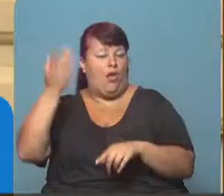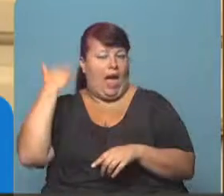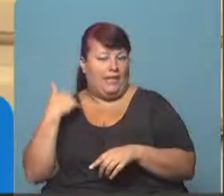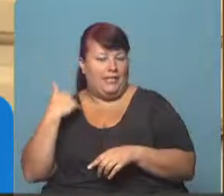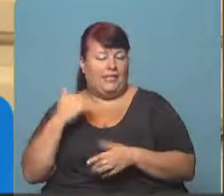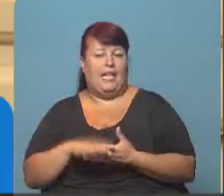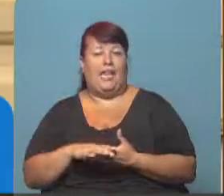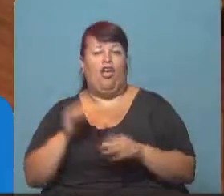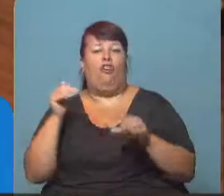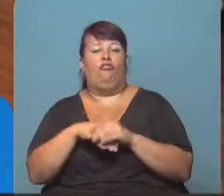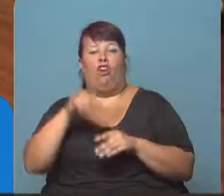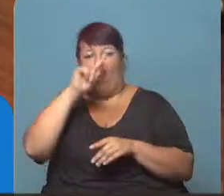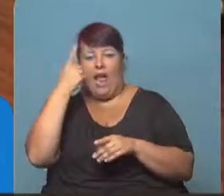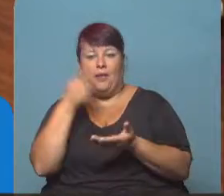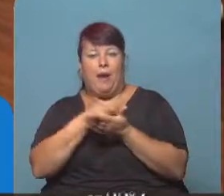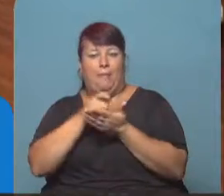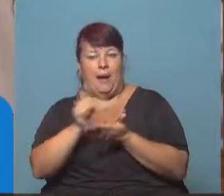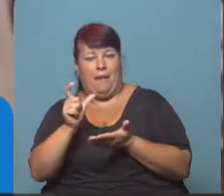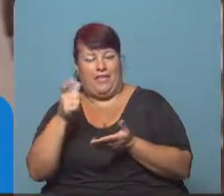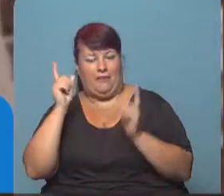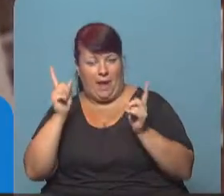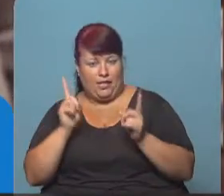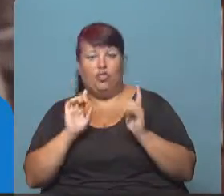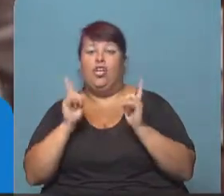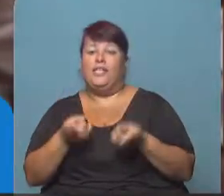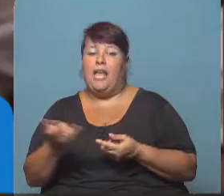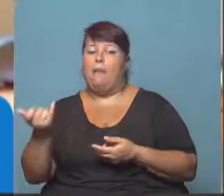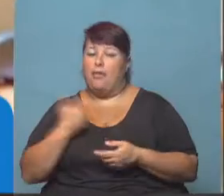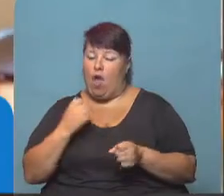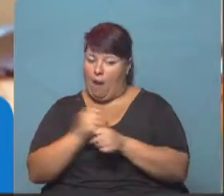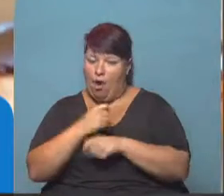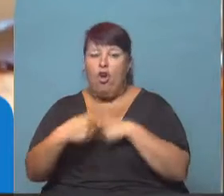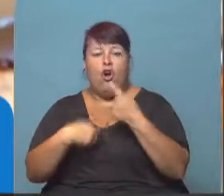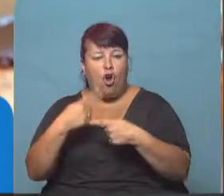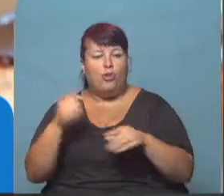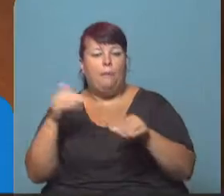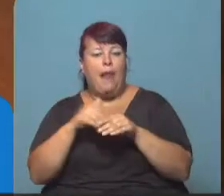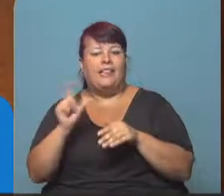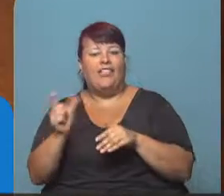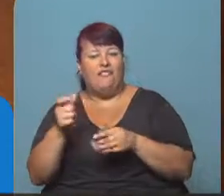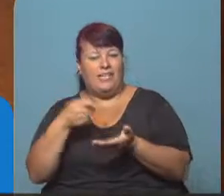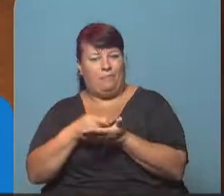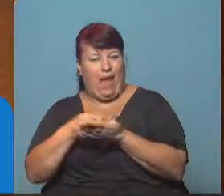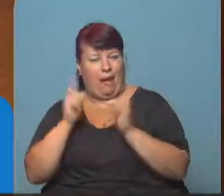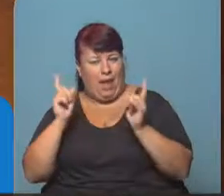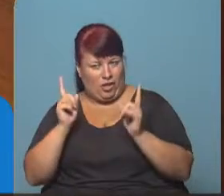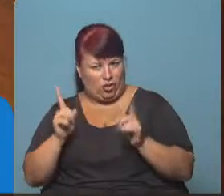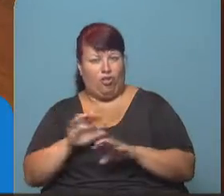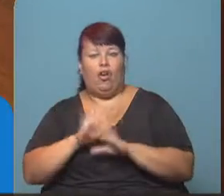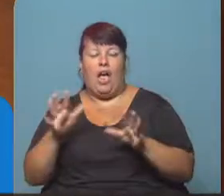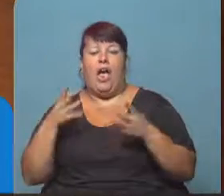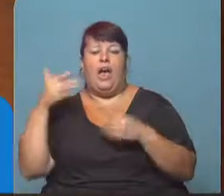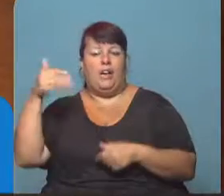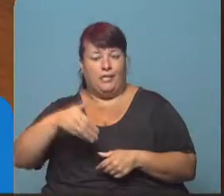el Fondo Nacional de Incentivo Docente. También nos ha confirmado la continuidad del Fondo Compensador Docente, o sea, la